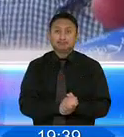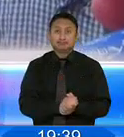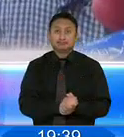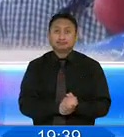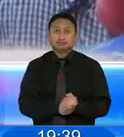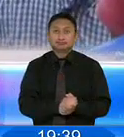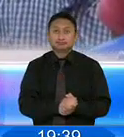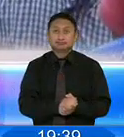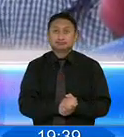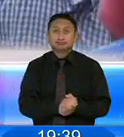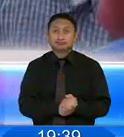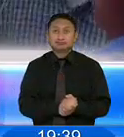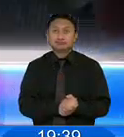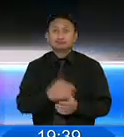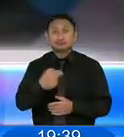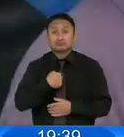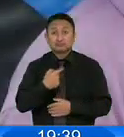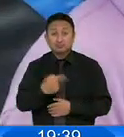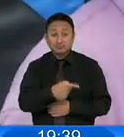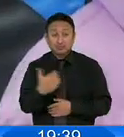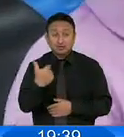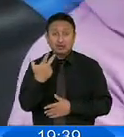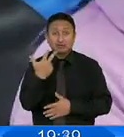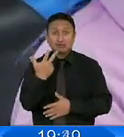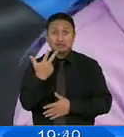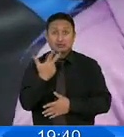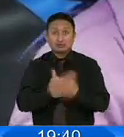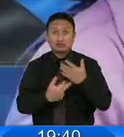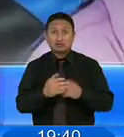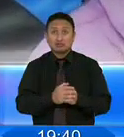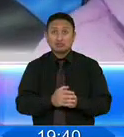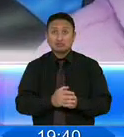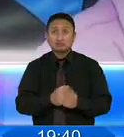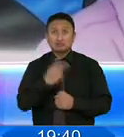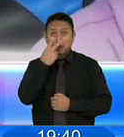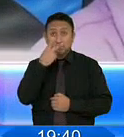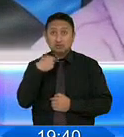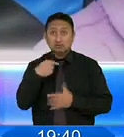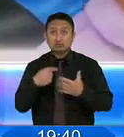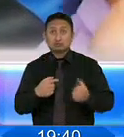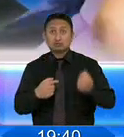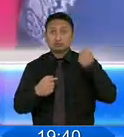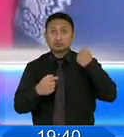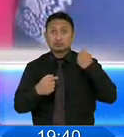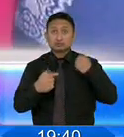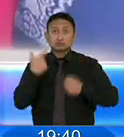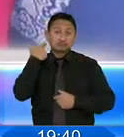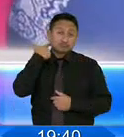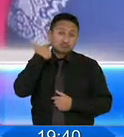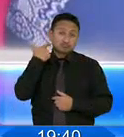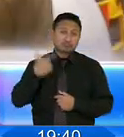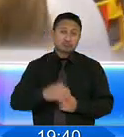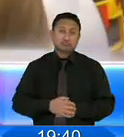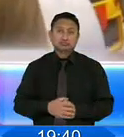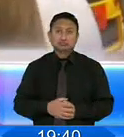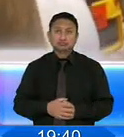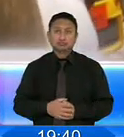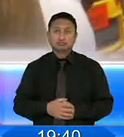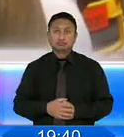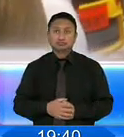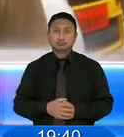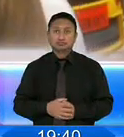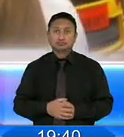Llevando sus 3 hijos. Él la buscó, dice que la ha cogido de aquí, los que han visto de aquí. Él la ha puesto aquí y aquí. Pero por aquí